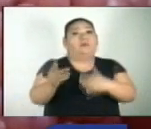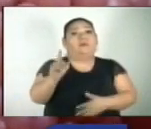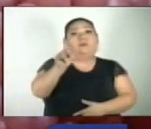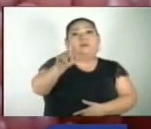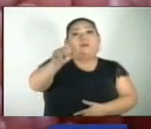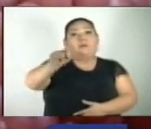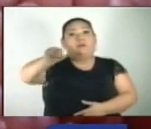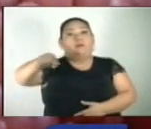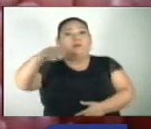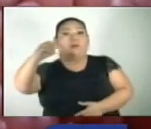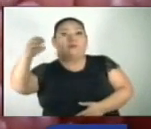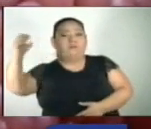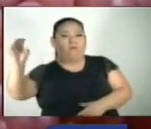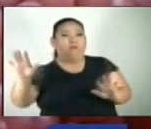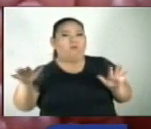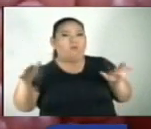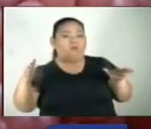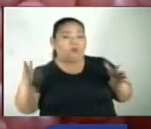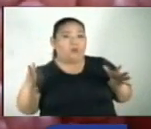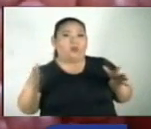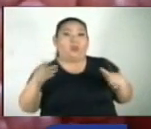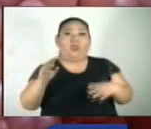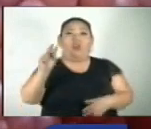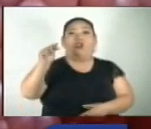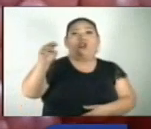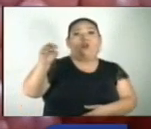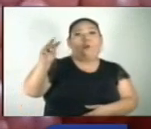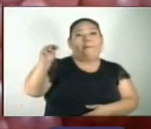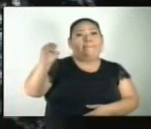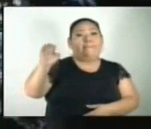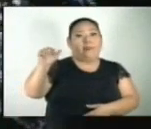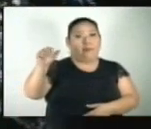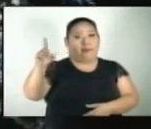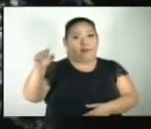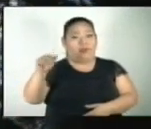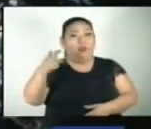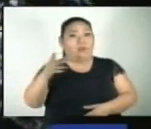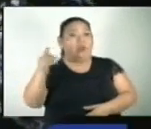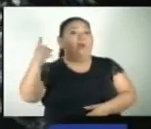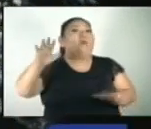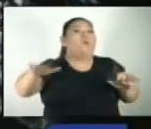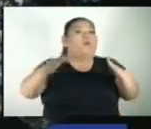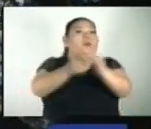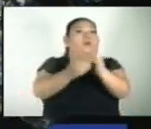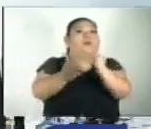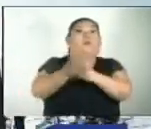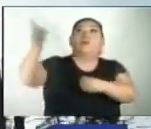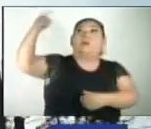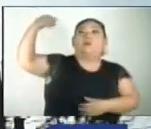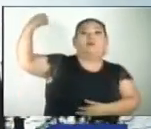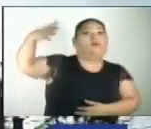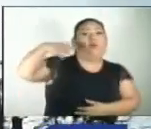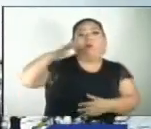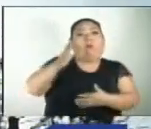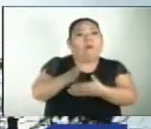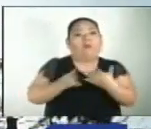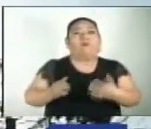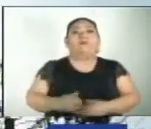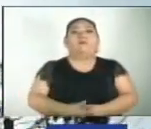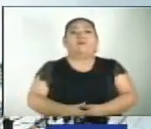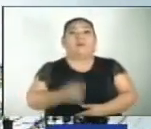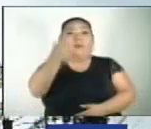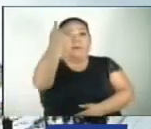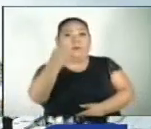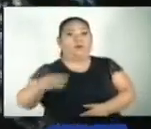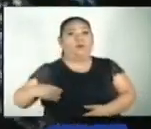1.1 millones se atribuían a los del tipo no melanoma, es decir, a los generados por la exposición al sol u otro tipo de factores. Los